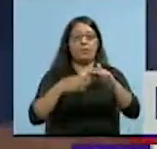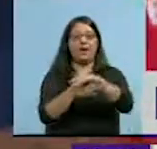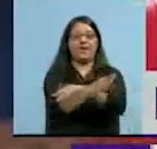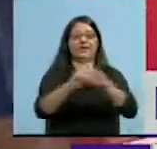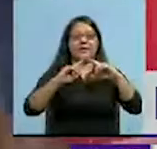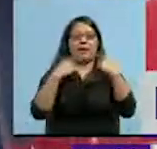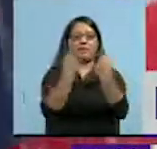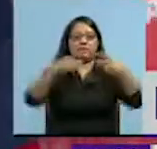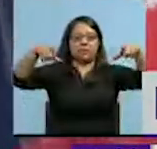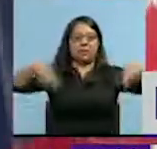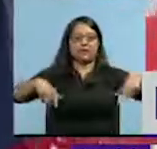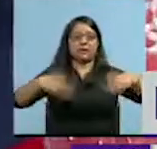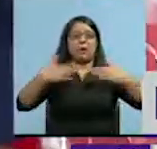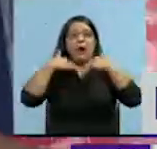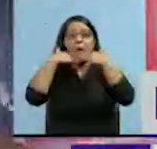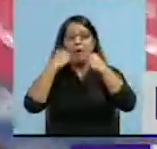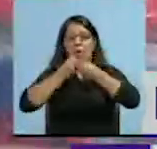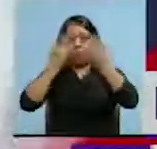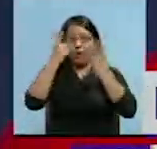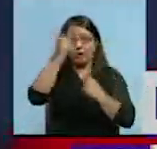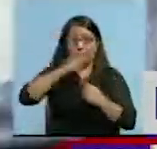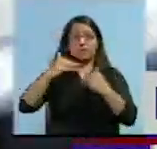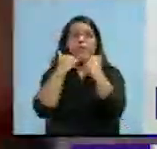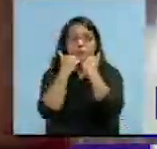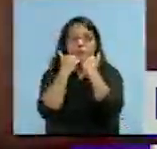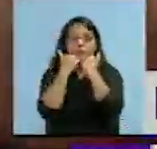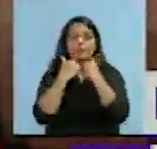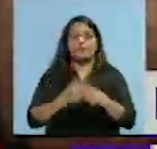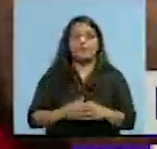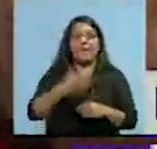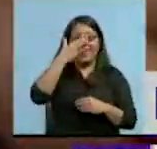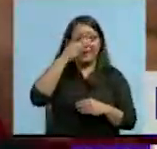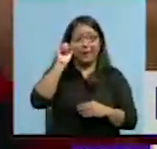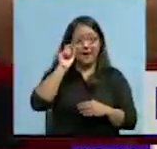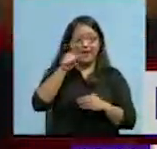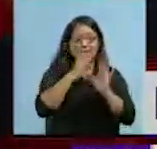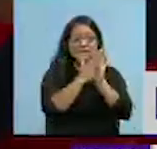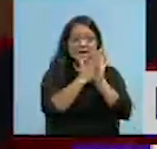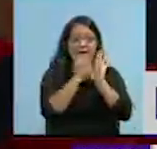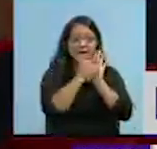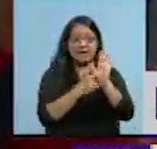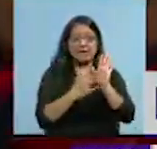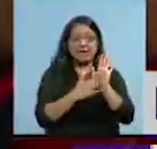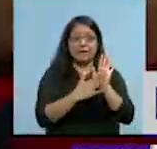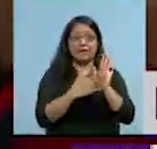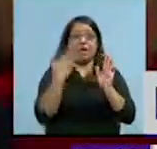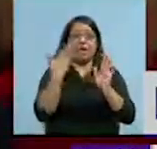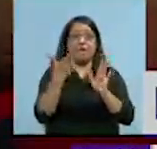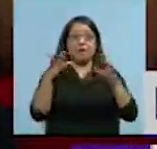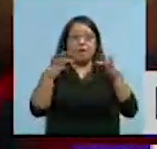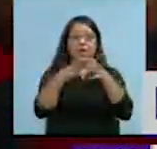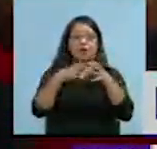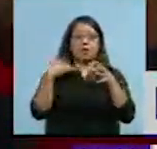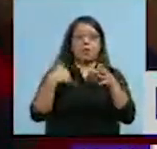como espectador común y corriente y con esta credencial lo que podíamos hacer era ingresar al predio el seleccionado nacional